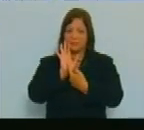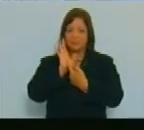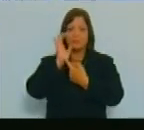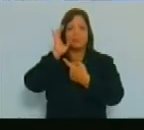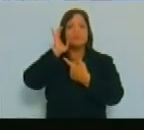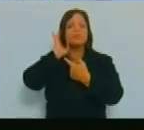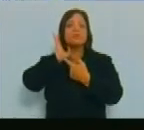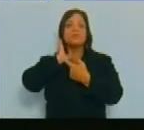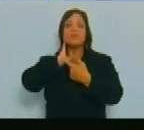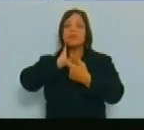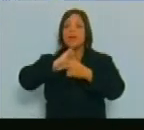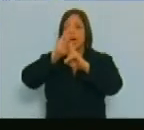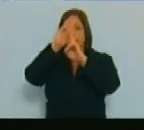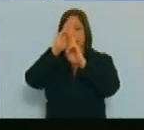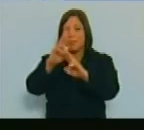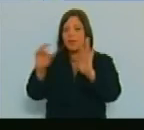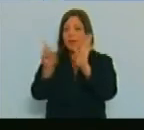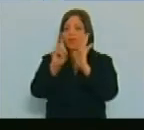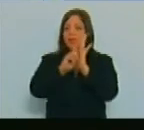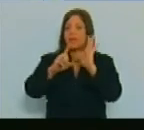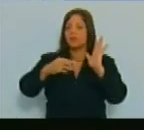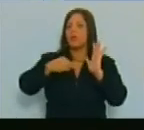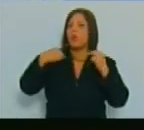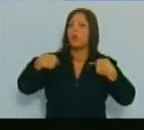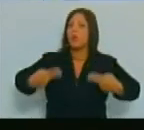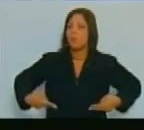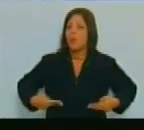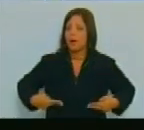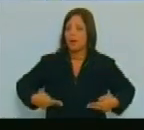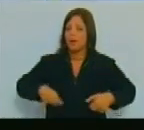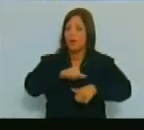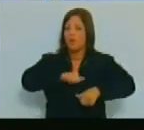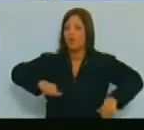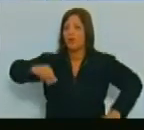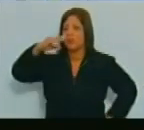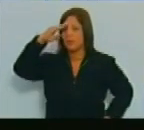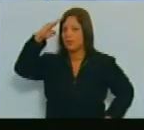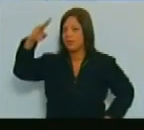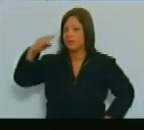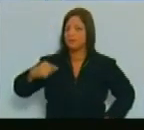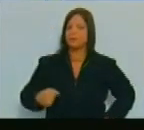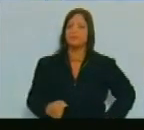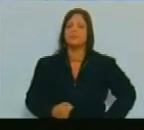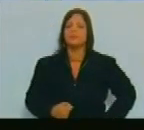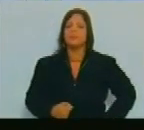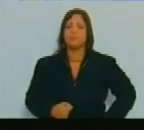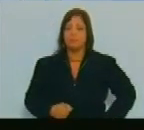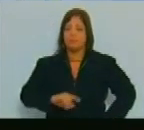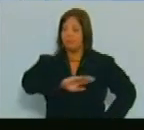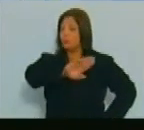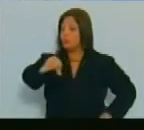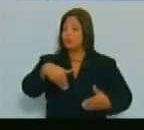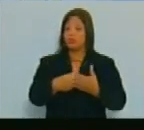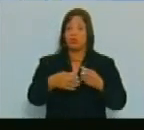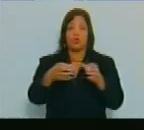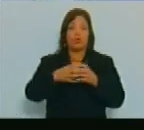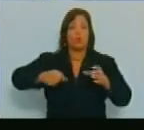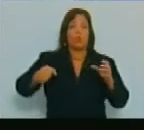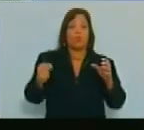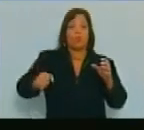el profundo respeto a los derechos humanos de la fuerza armada nacional bolivariana y de todos los cuerpos de